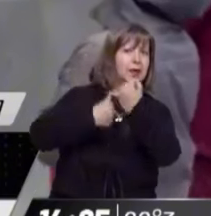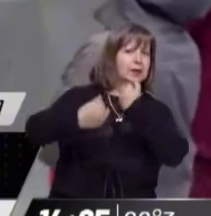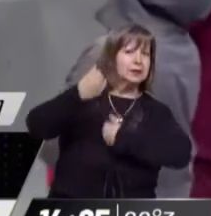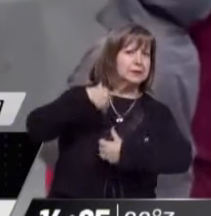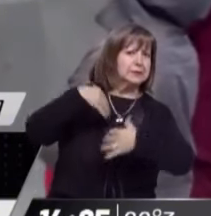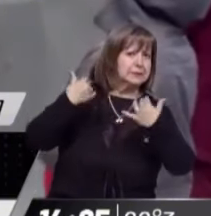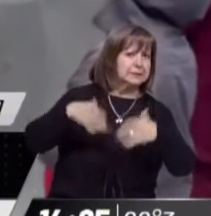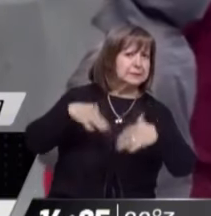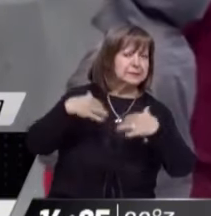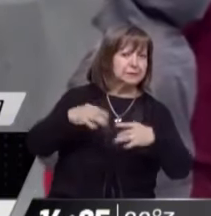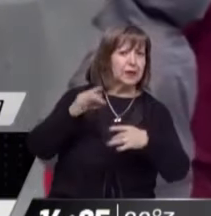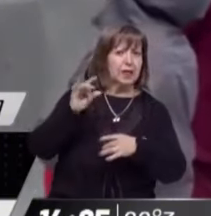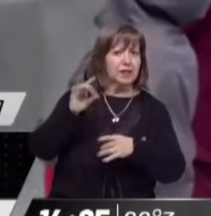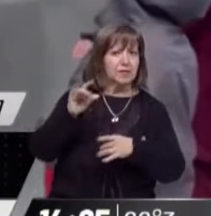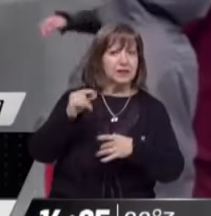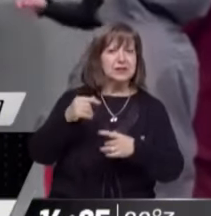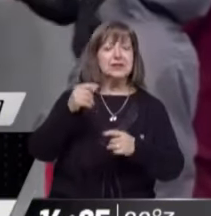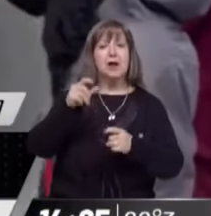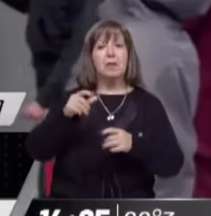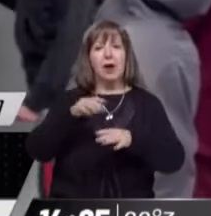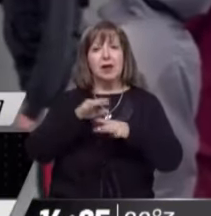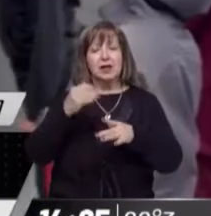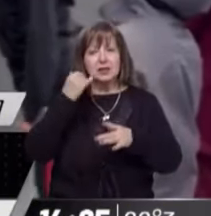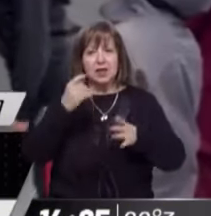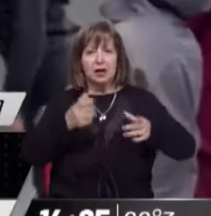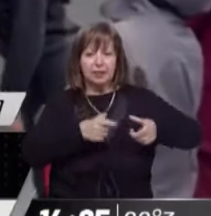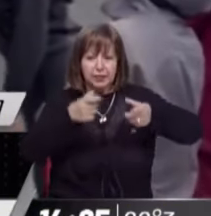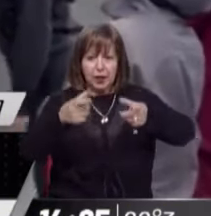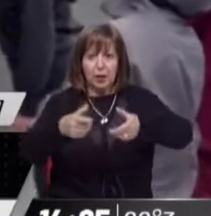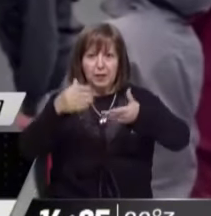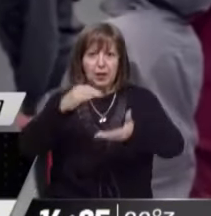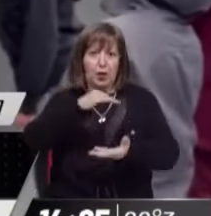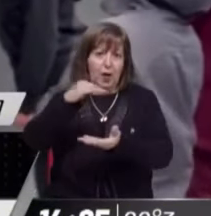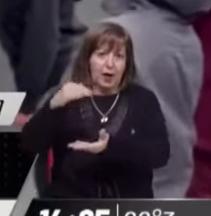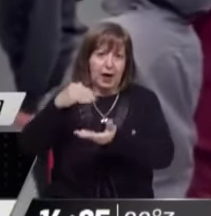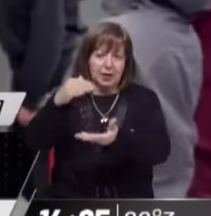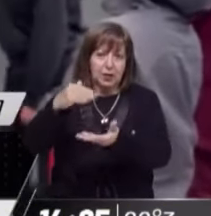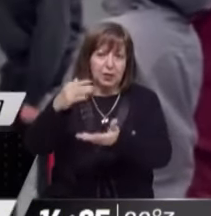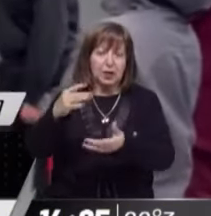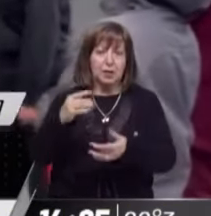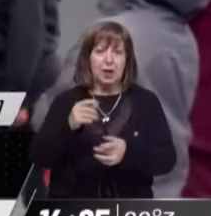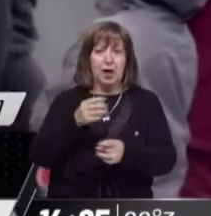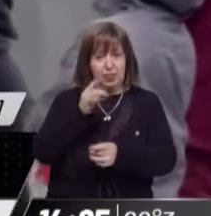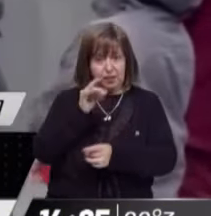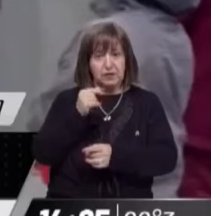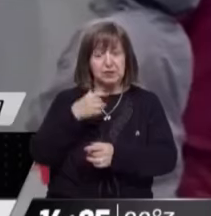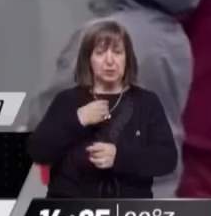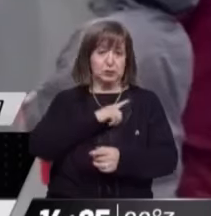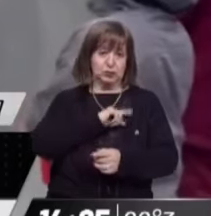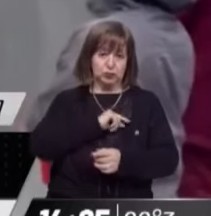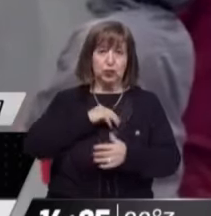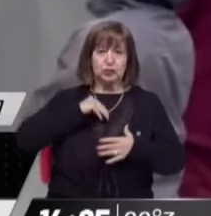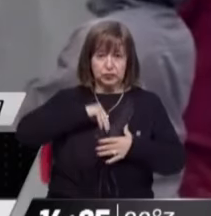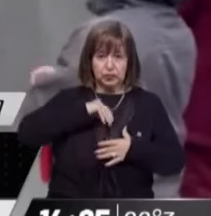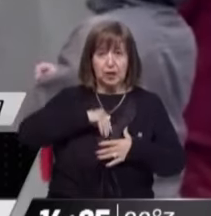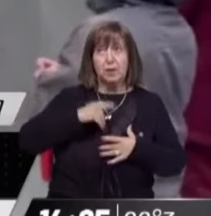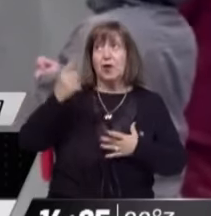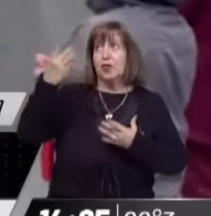verdad que estar enfrente de un comedor, de un merendero, la verdad que no es fácil, pero bueno, es una tarea que